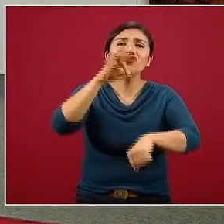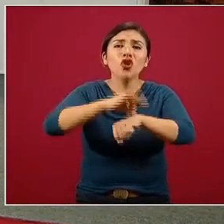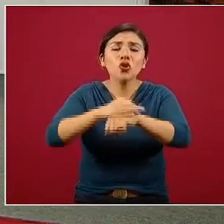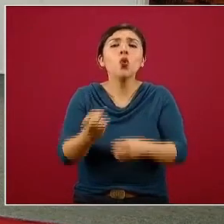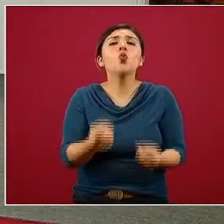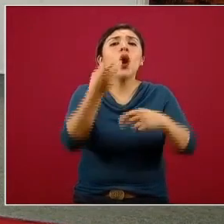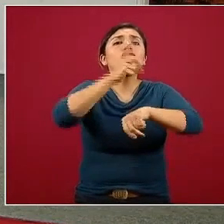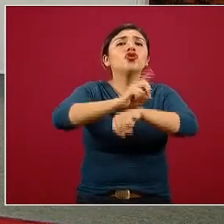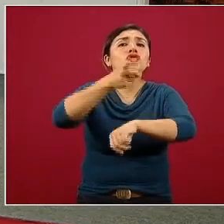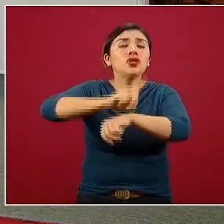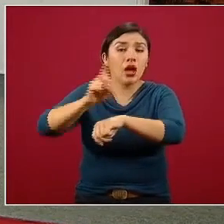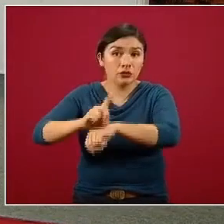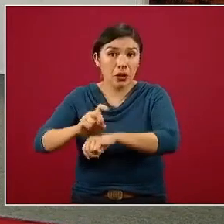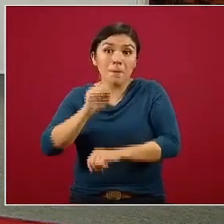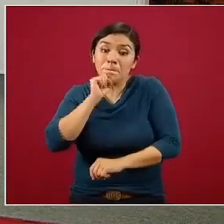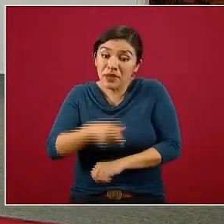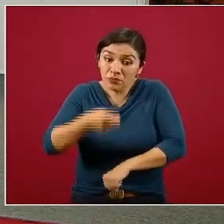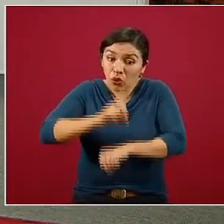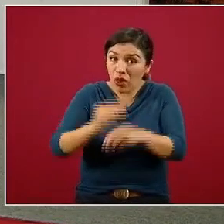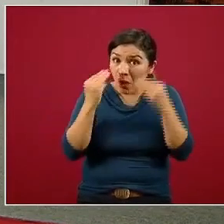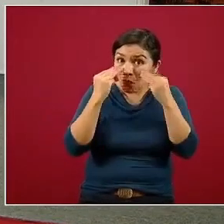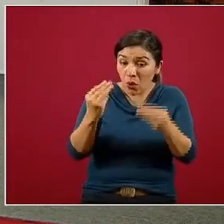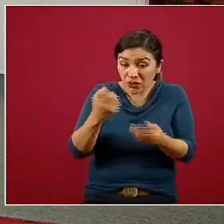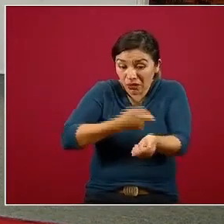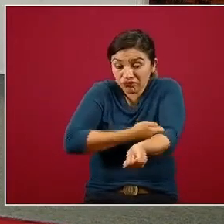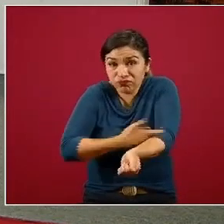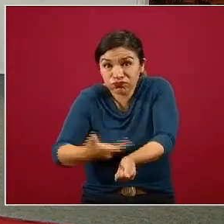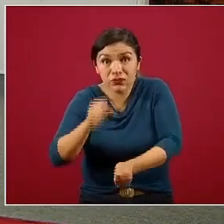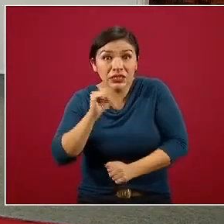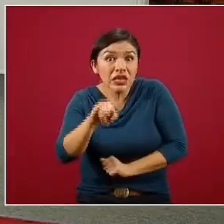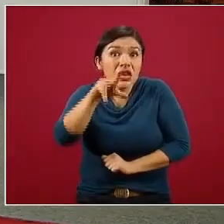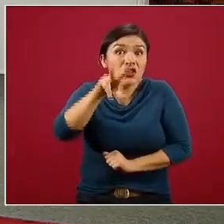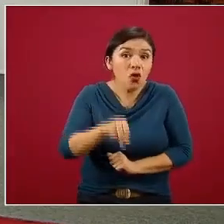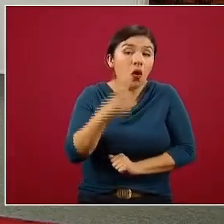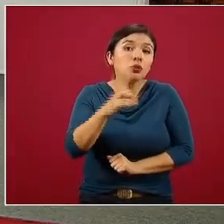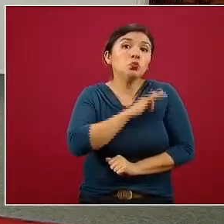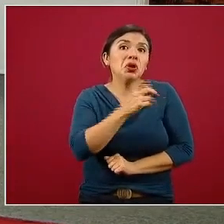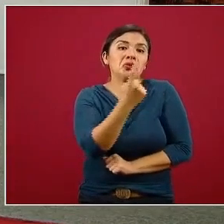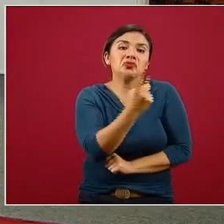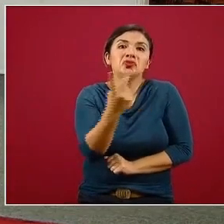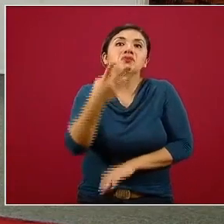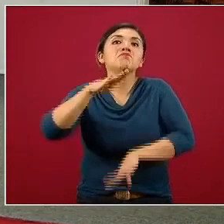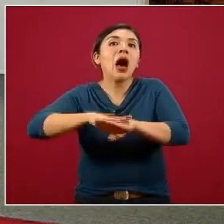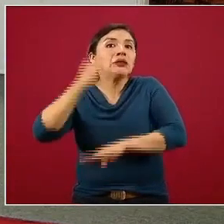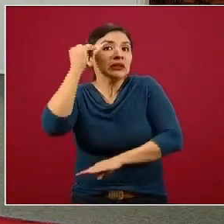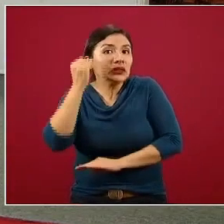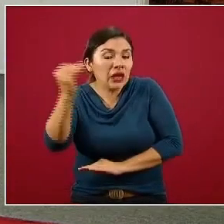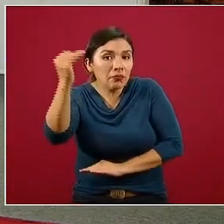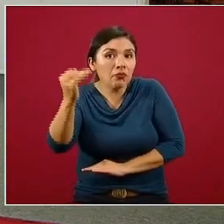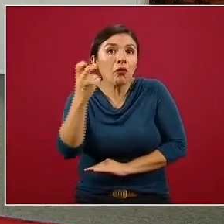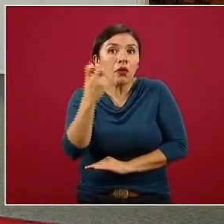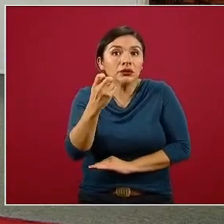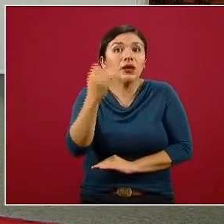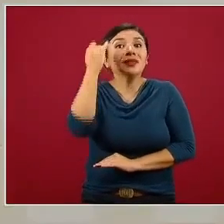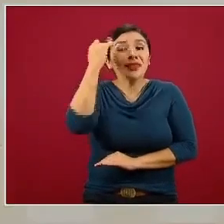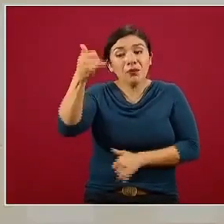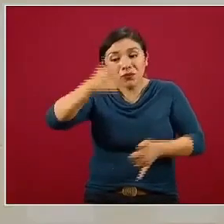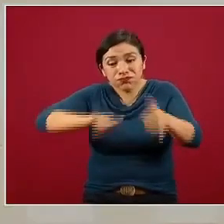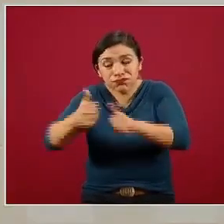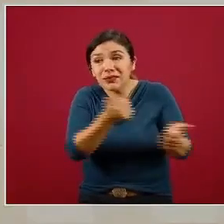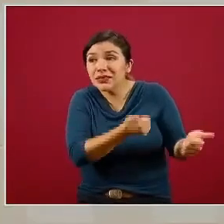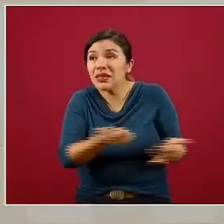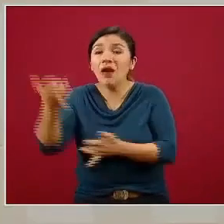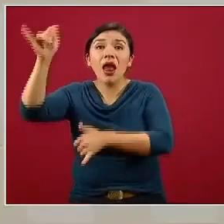fue o no muestreada el mismo día que demandó la atención, que eso podría tener un retraso de 1 o 2 días más, el tiempo que demora la muestra en llegar al